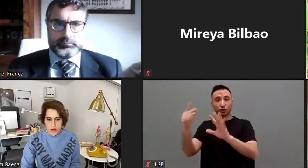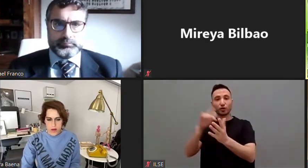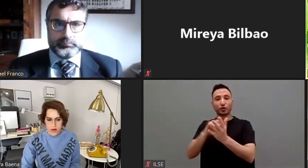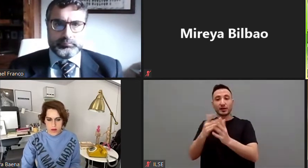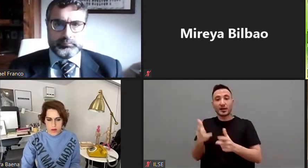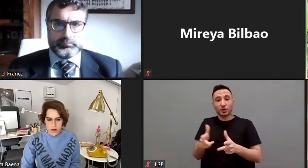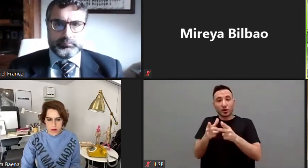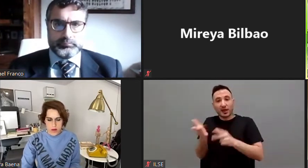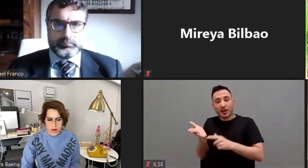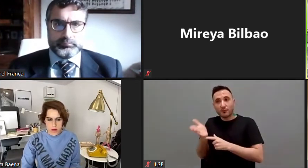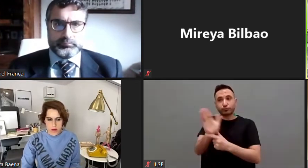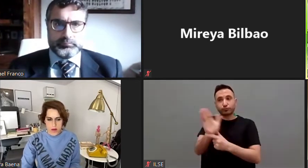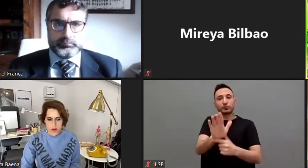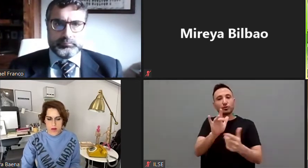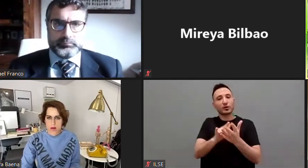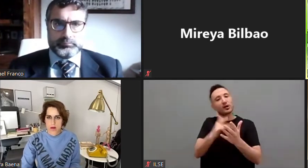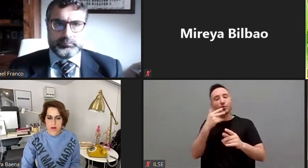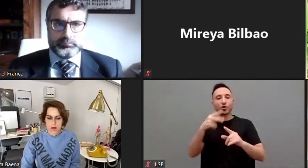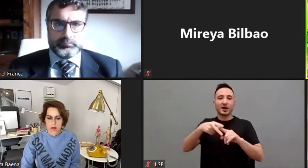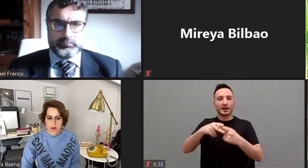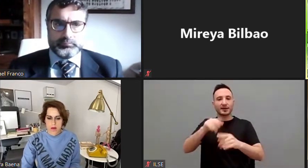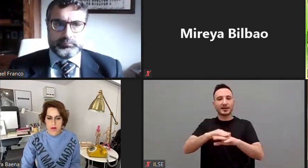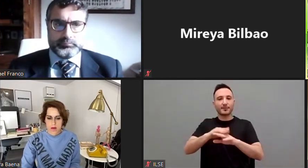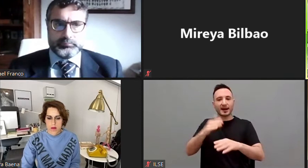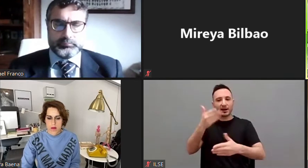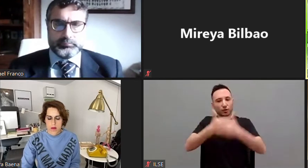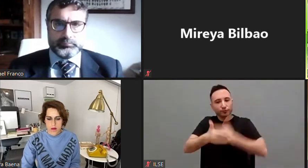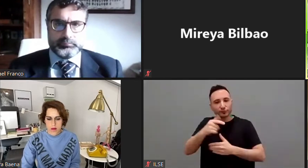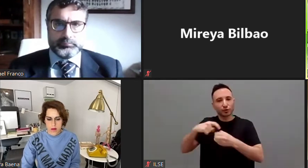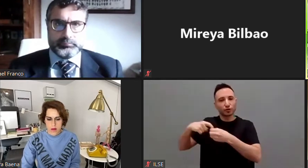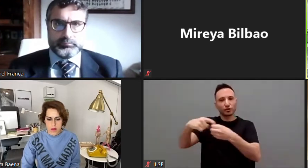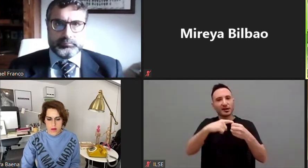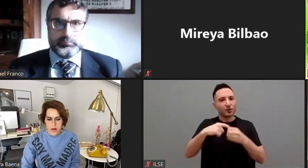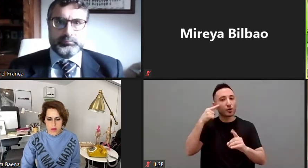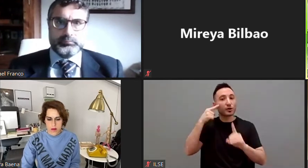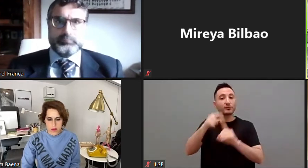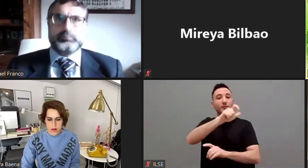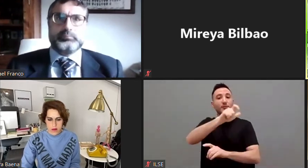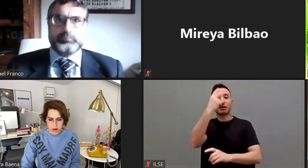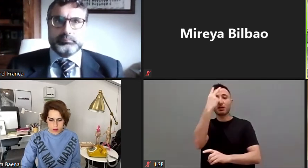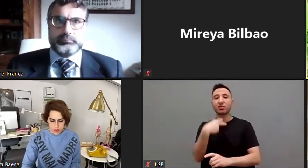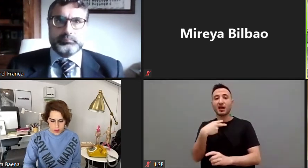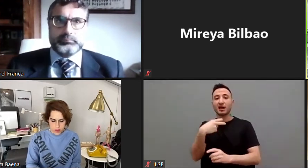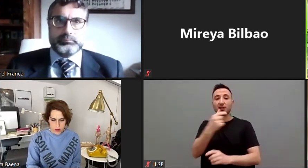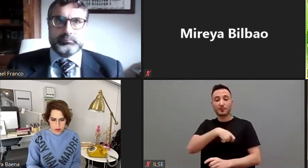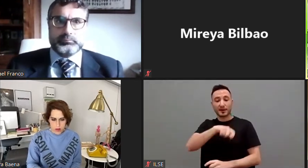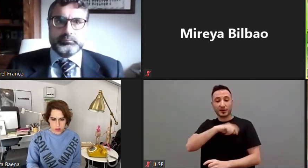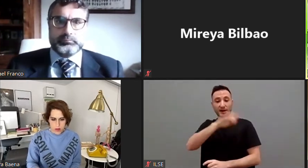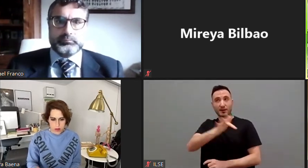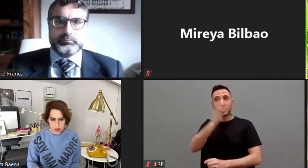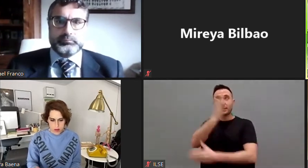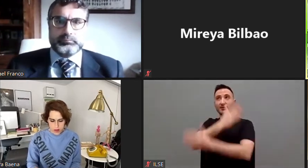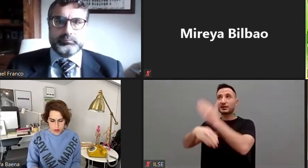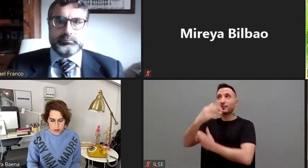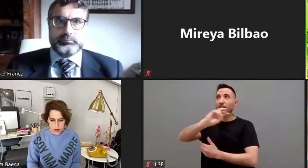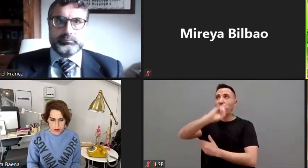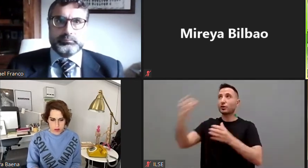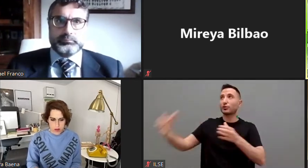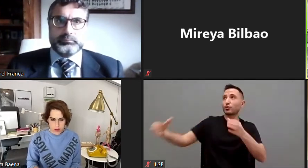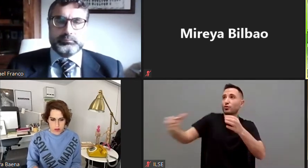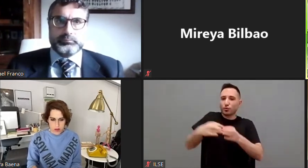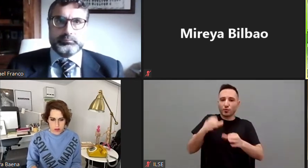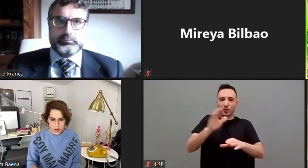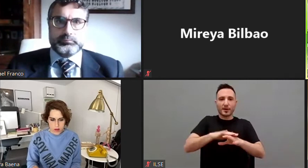y solidaridad de los ciegos españoles hacia otros colectivos de personas con discapacidad para la mejora de sus condiciones de